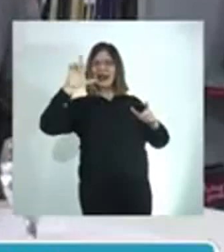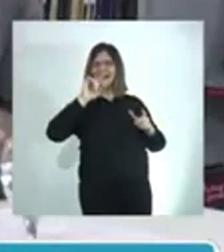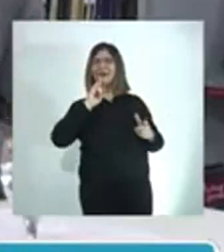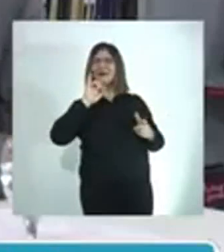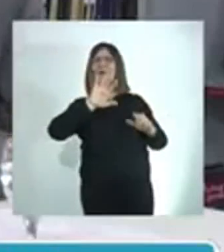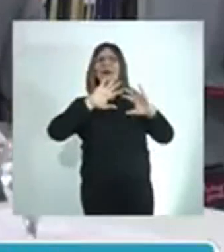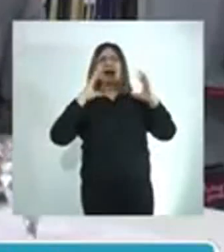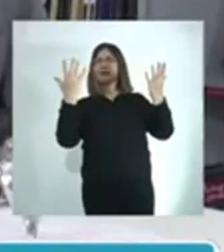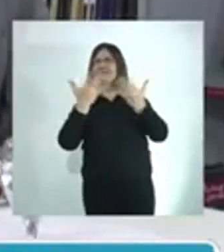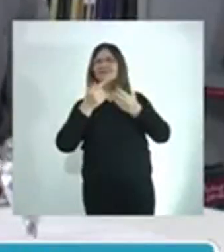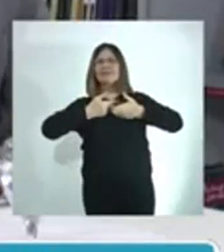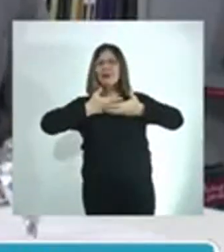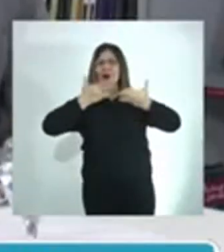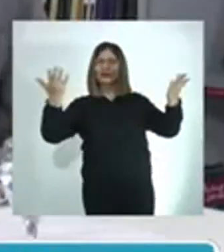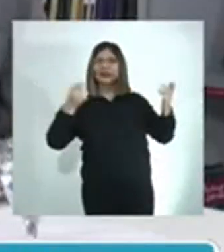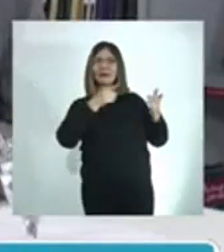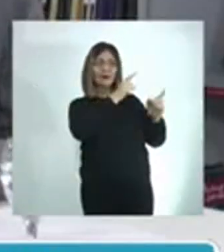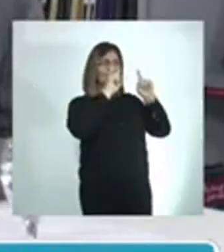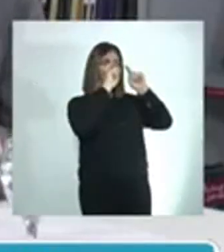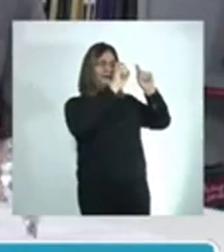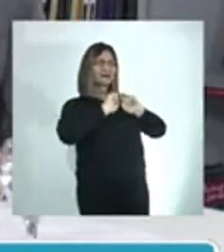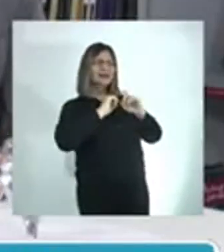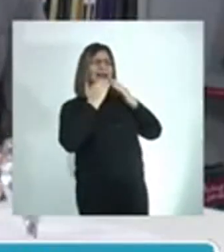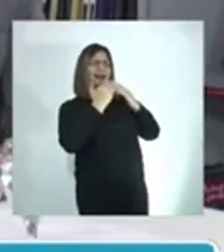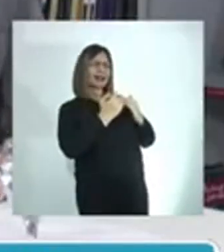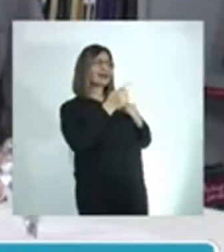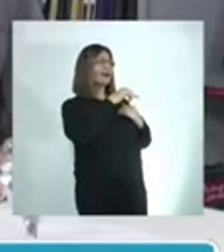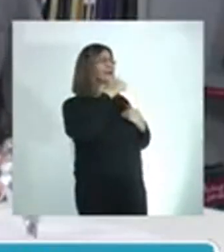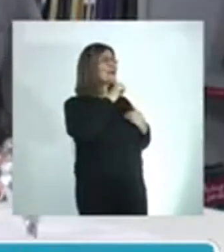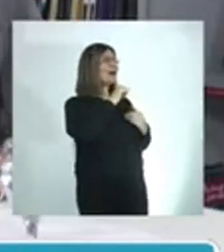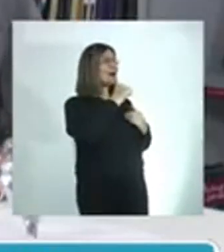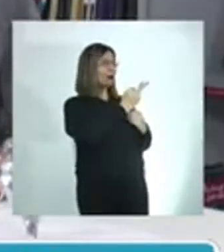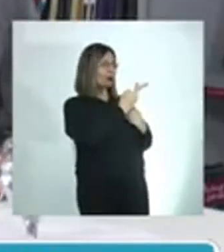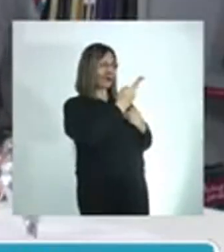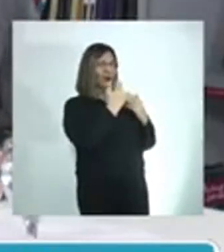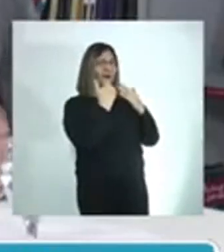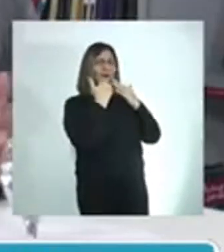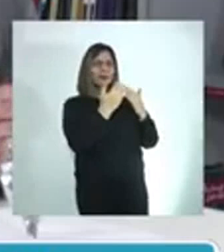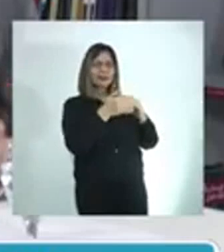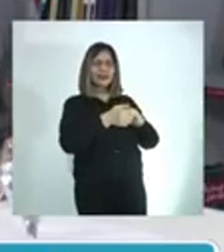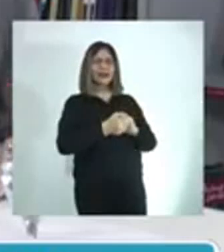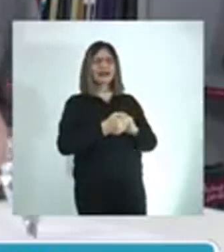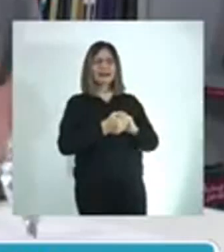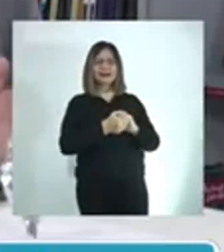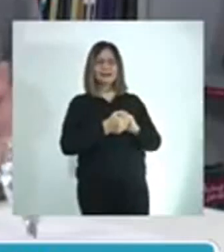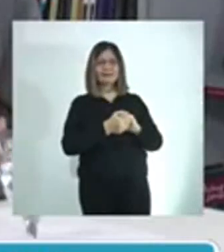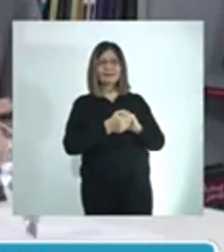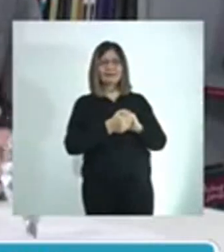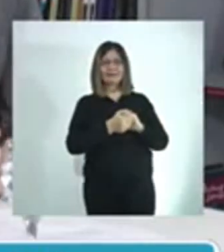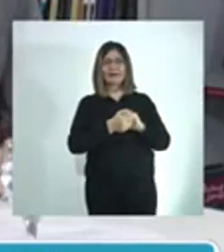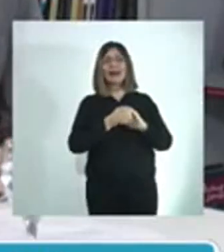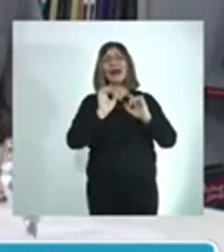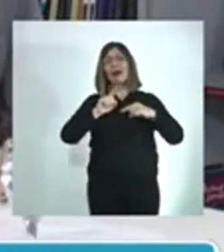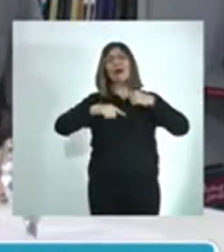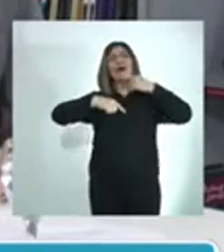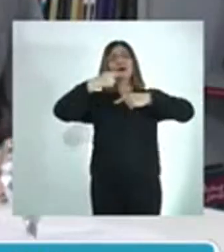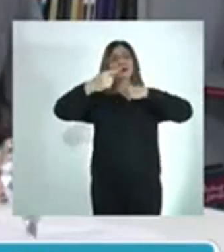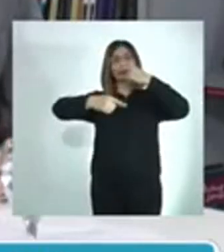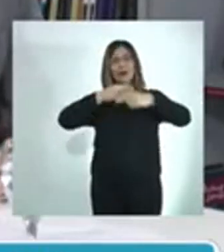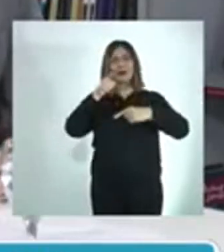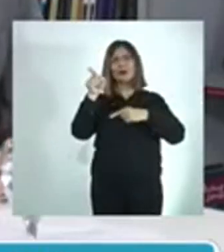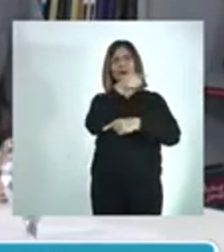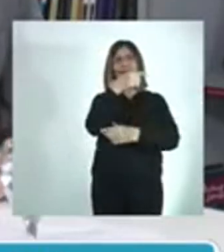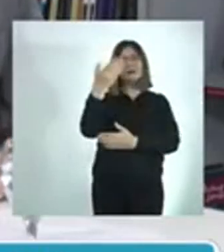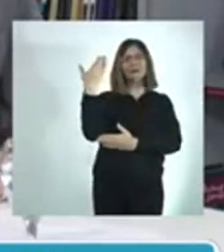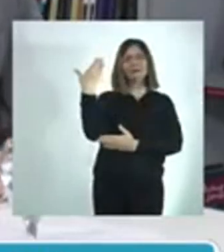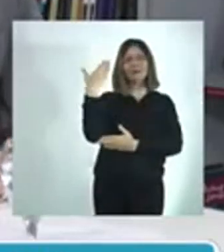provincia, a todo el mundo con nuestro Congreso, con este Congreso. Gracias, ministro, por venir también. Y lo vamos a dejar para nosotros continuar con los docentes ya con